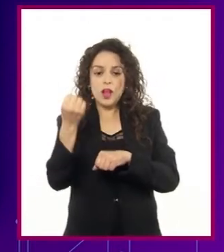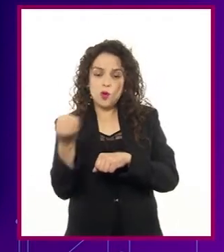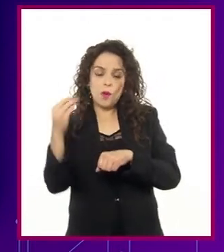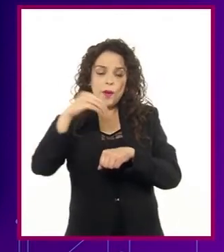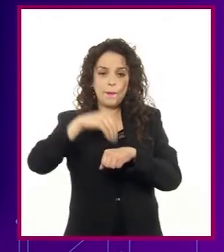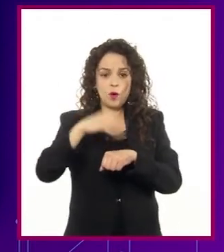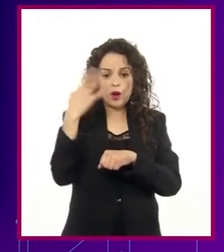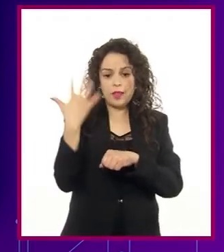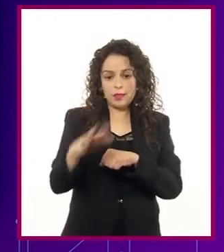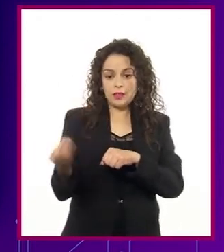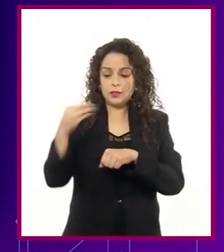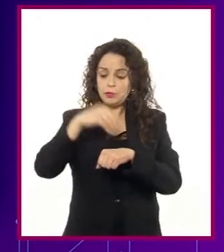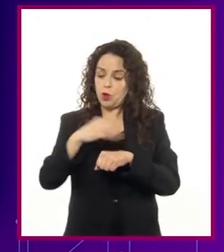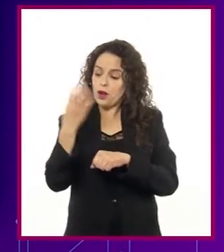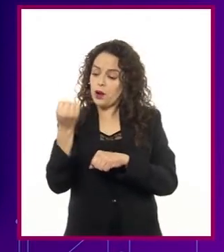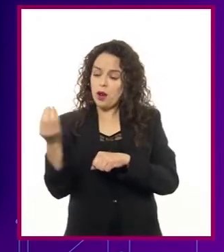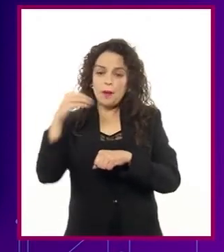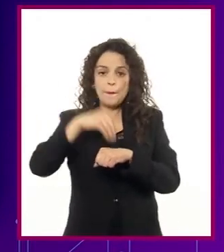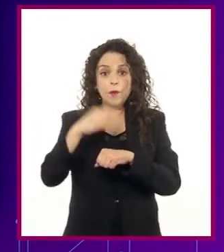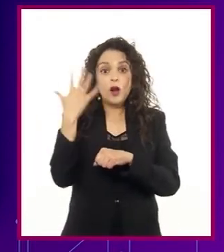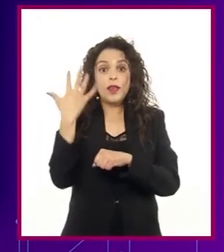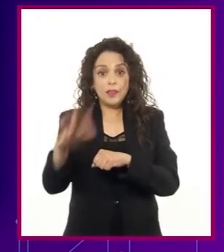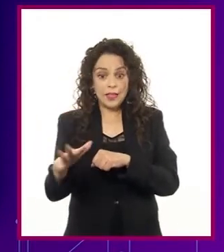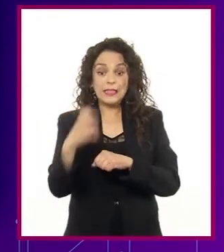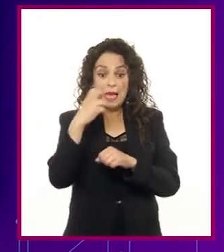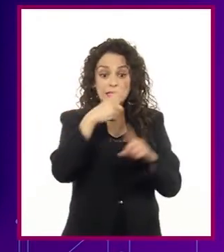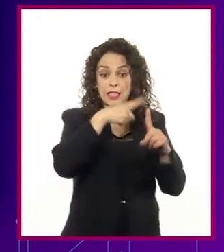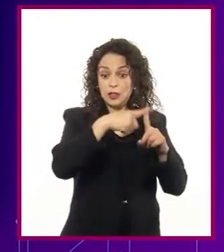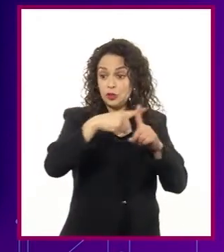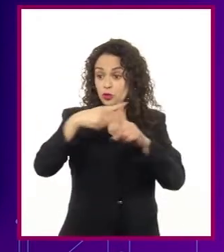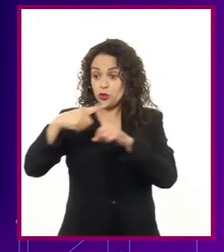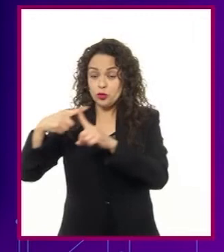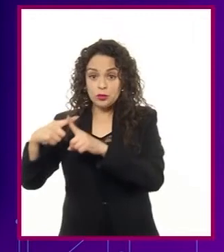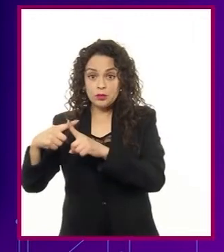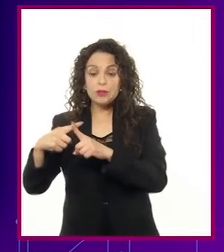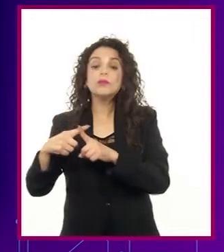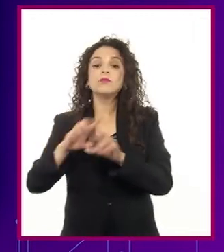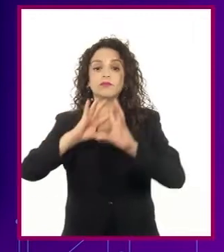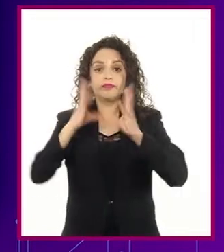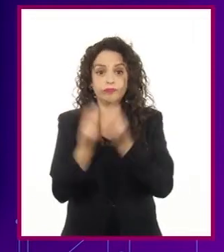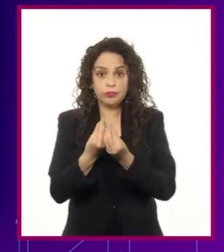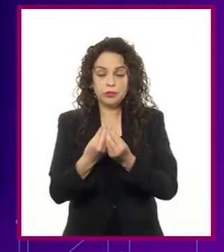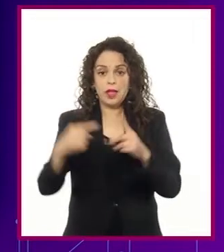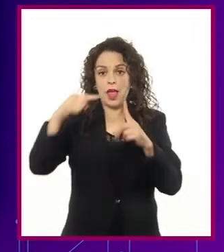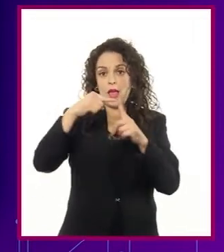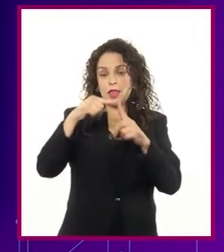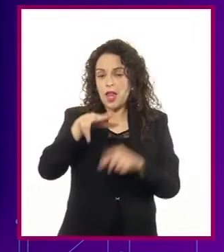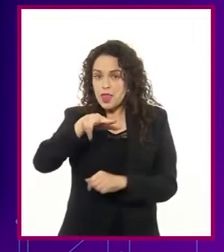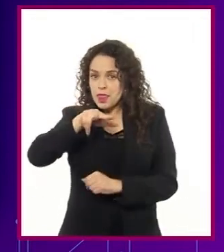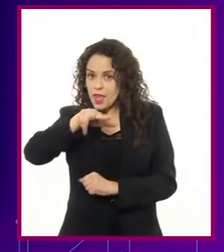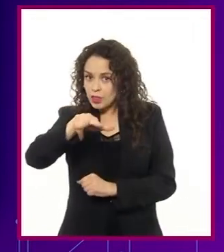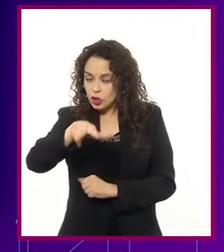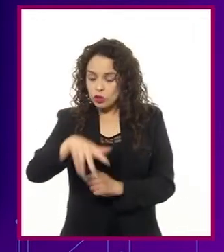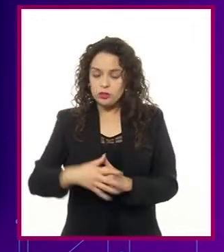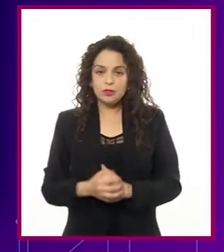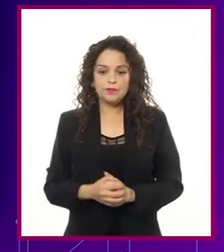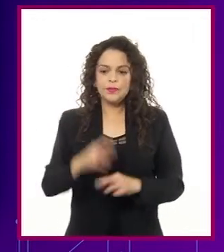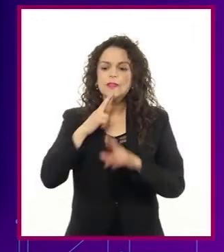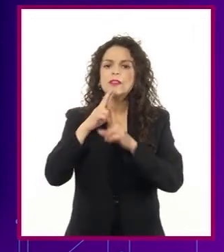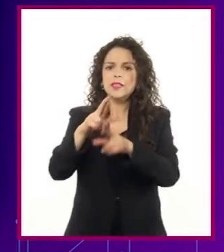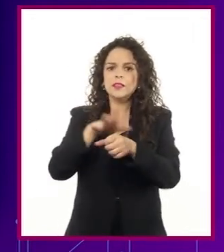9 más 10 más 9 más 10 entre 18. Esto es igual